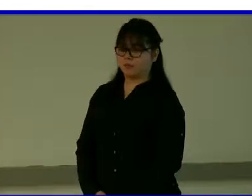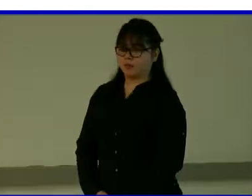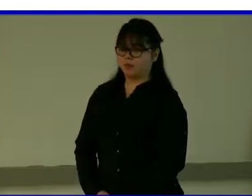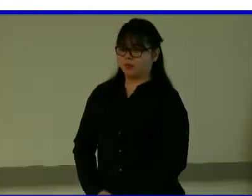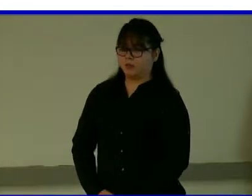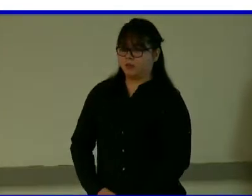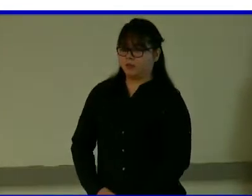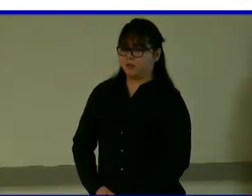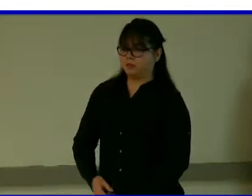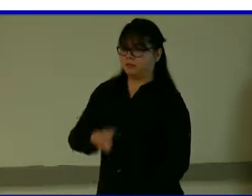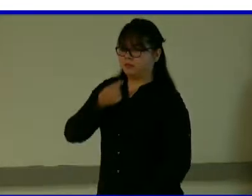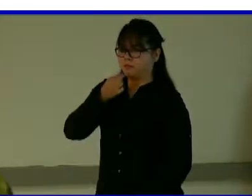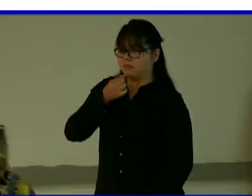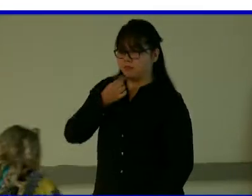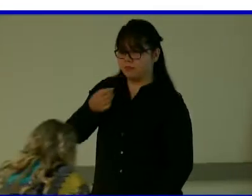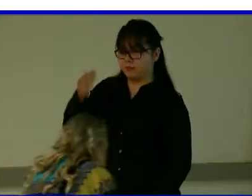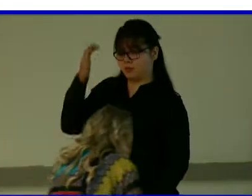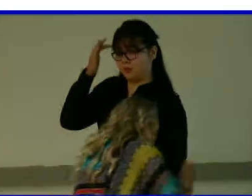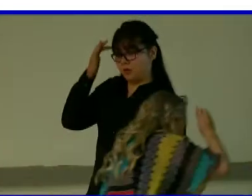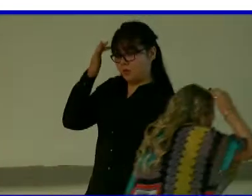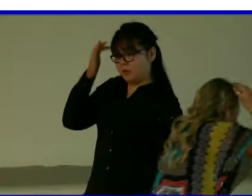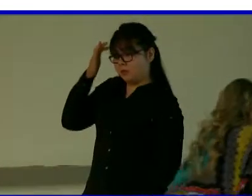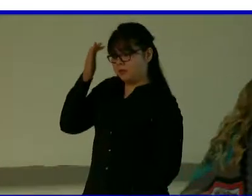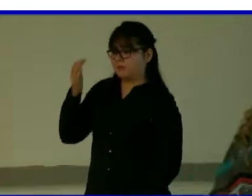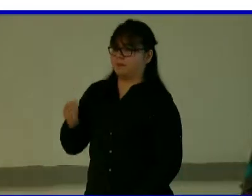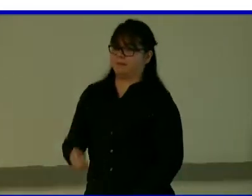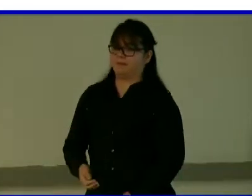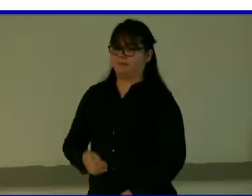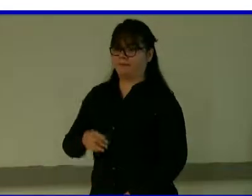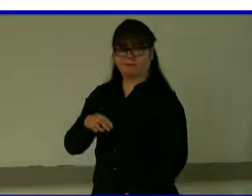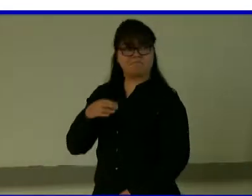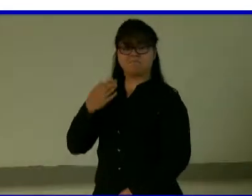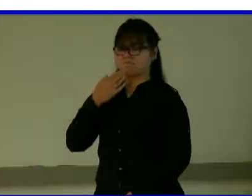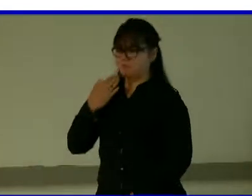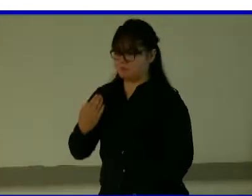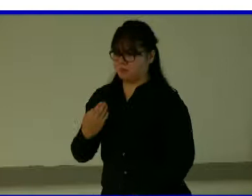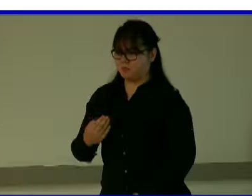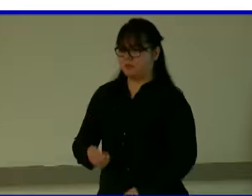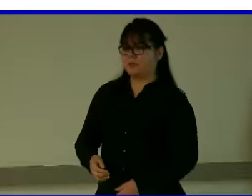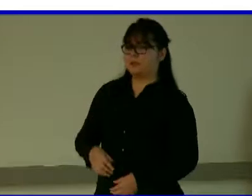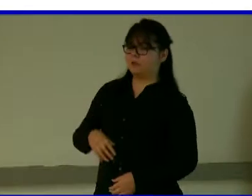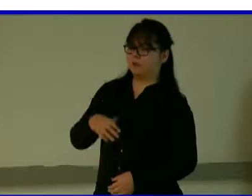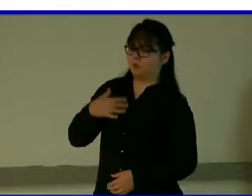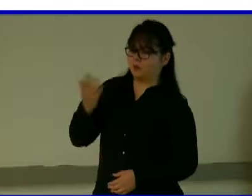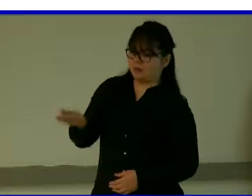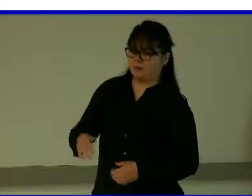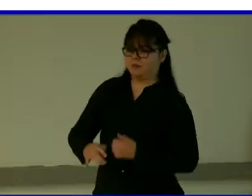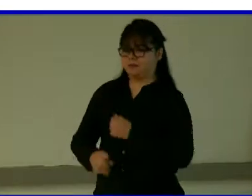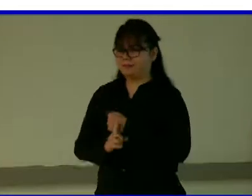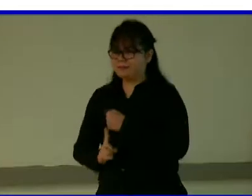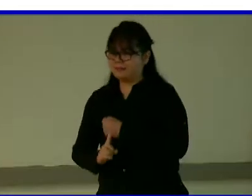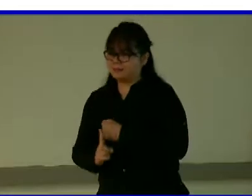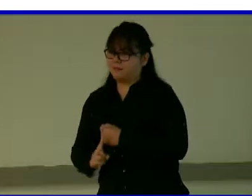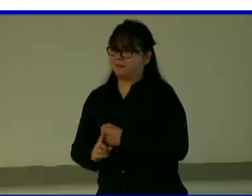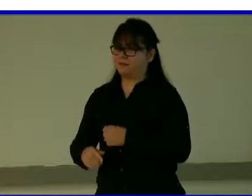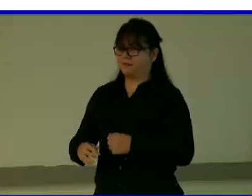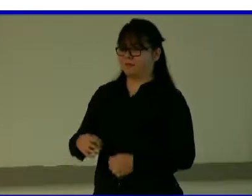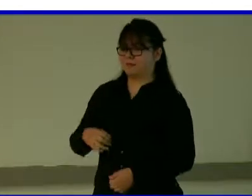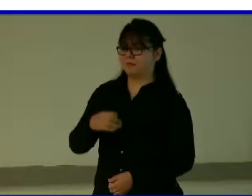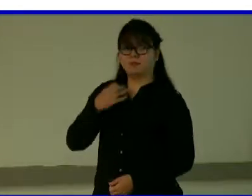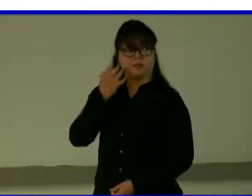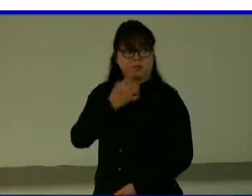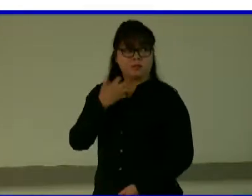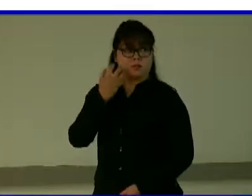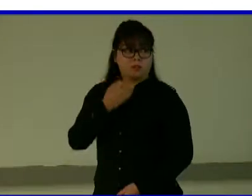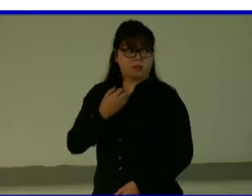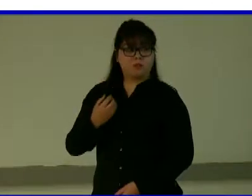bien cuando se está sacando Fs en la escuela. Luego ya en adolescencia tienen más accidentes, traumas y accidentes de